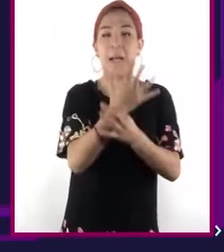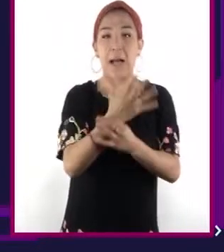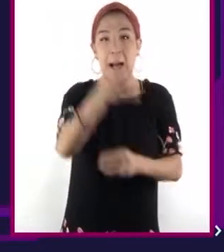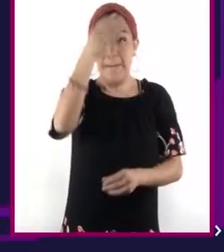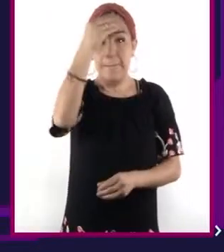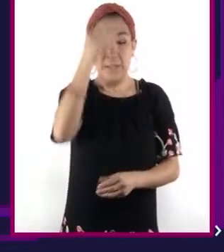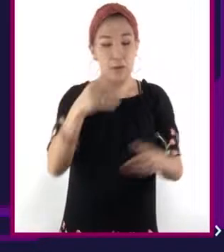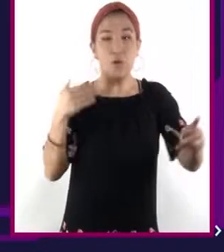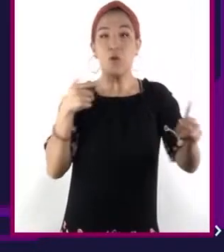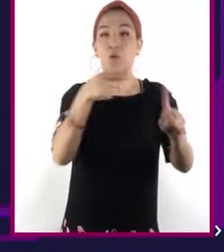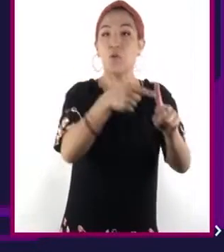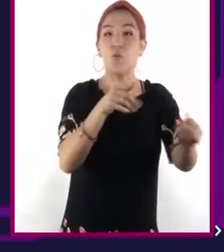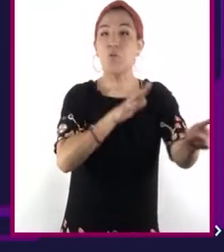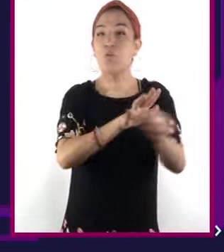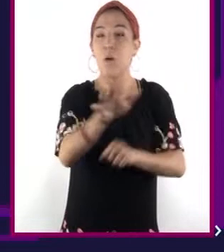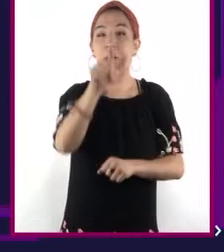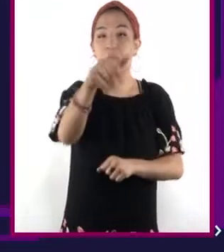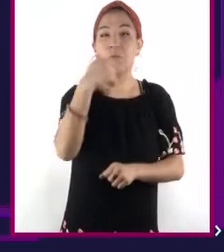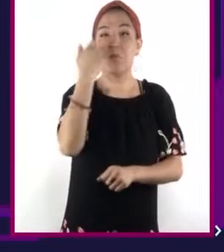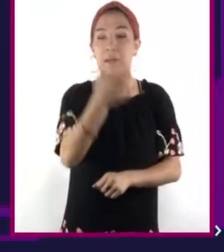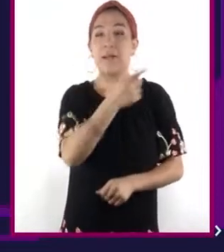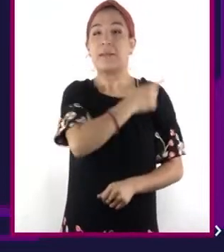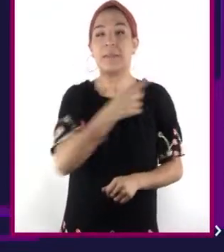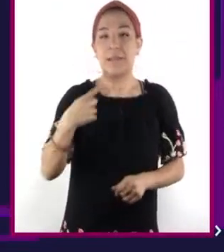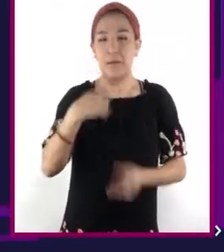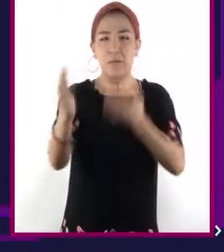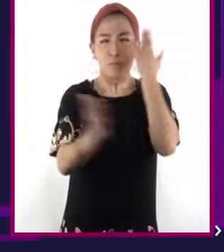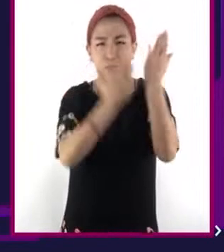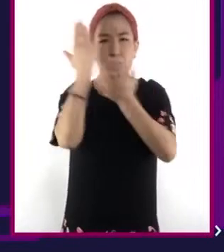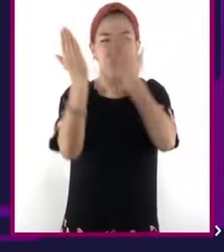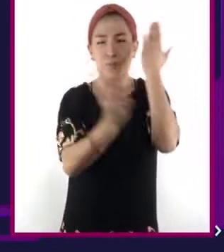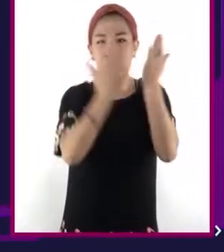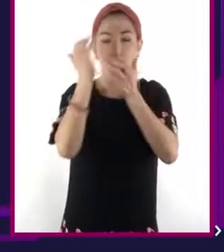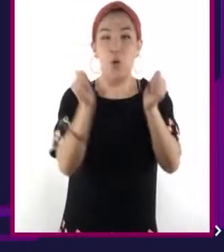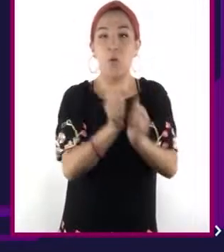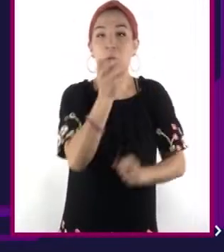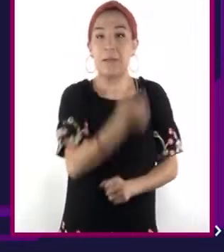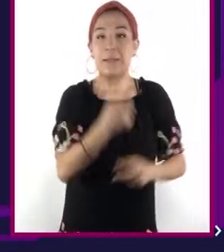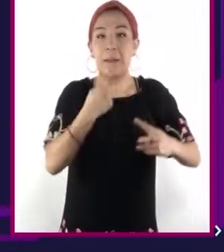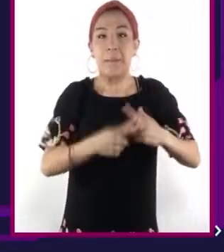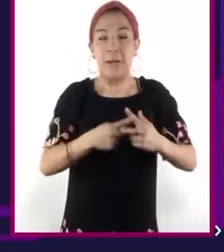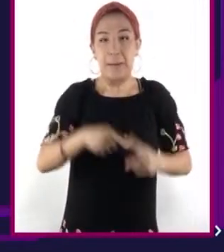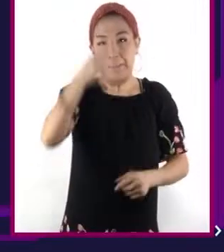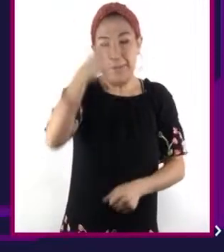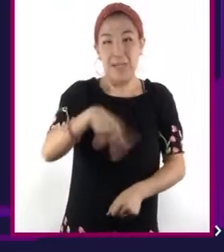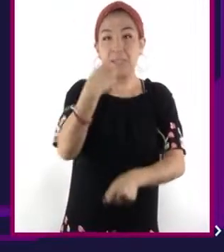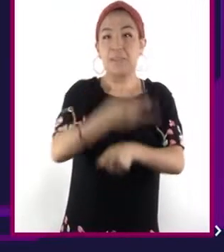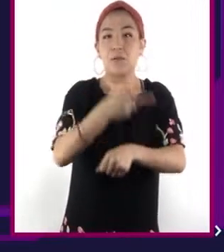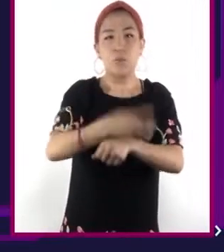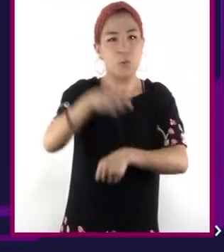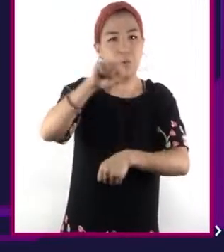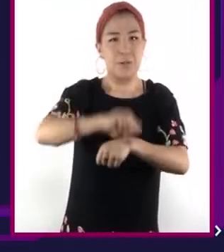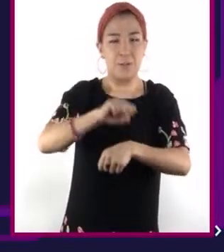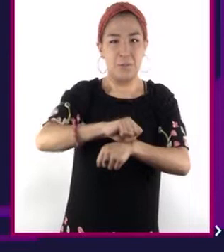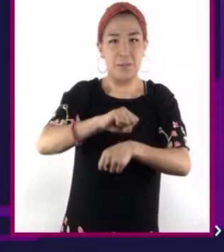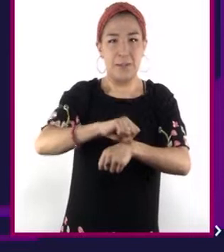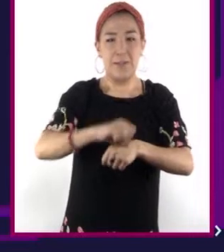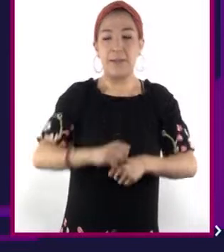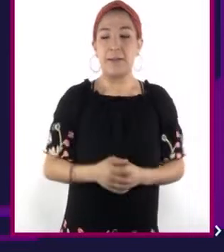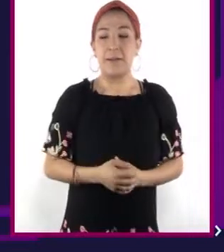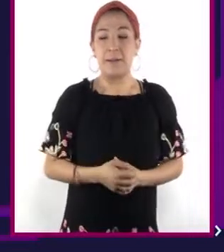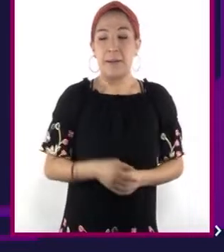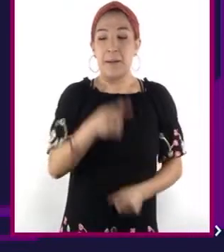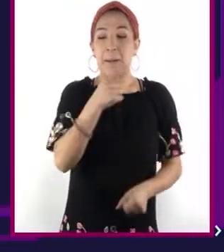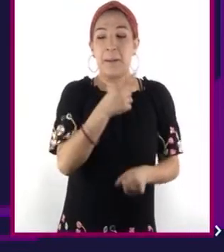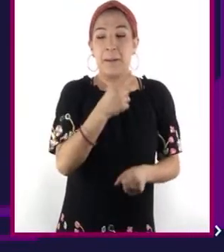esperados a los que se espera llegar con el estudio de las matemáticas en segundo de secundaria. El